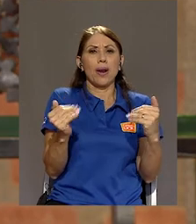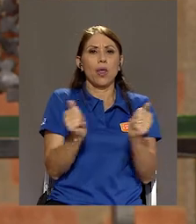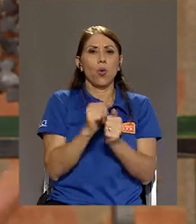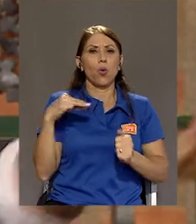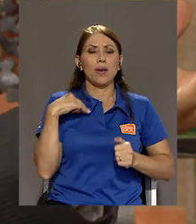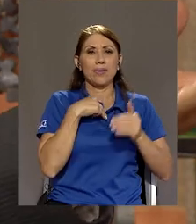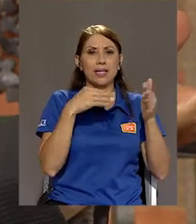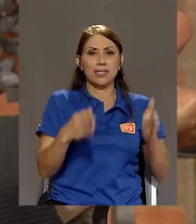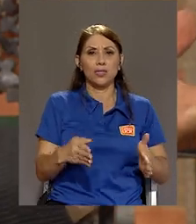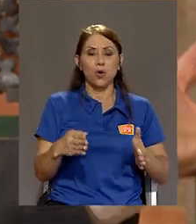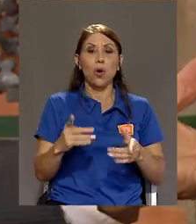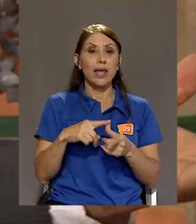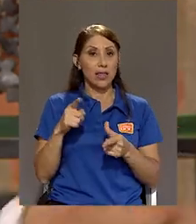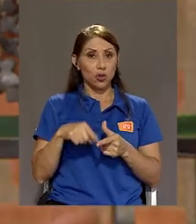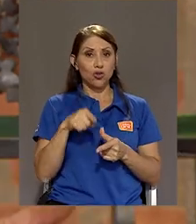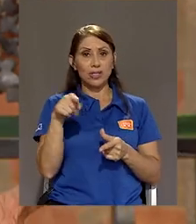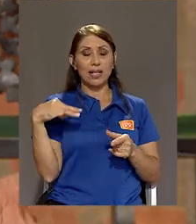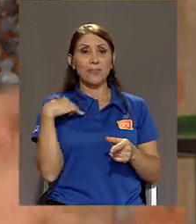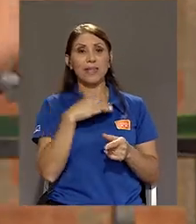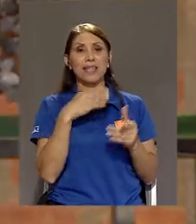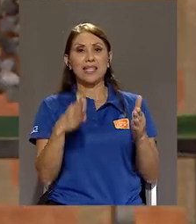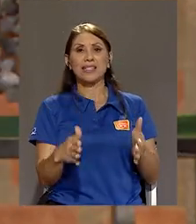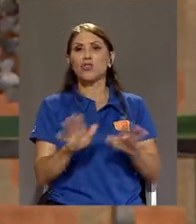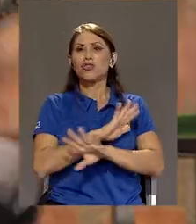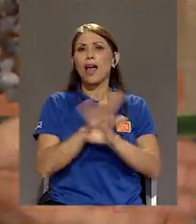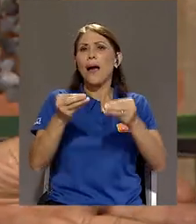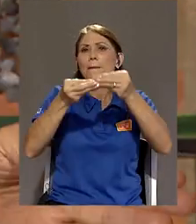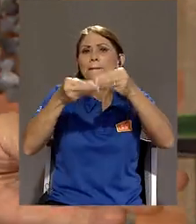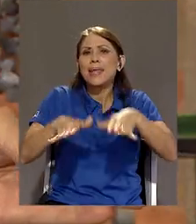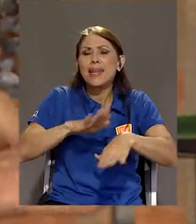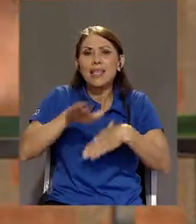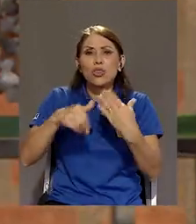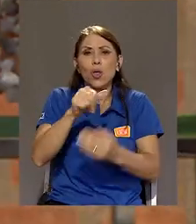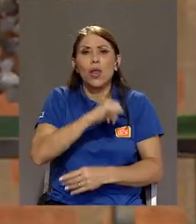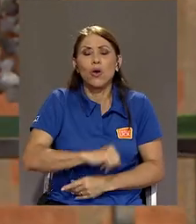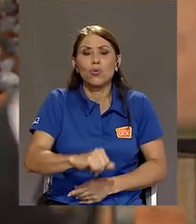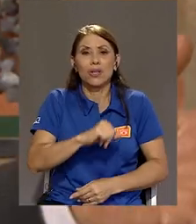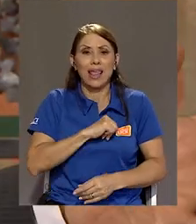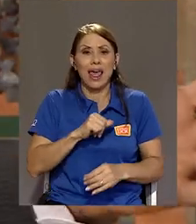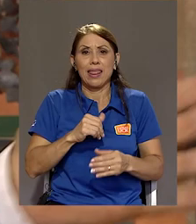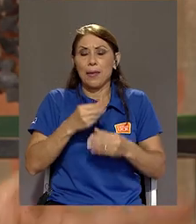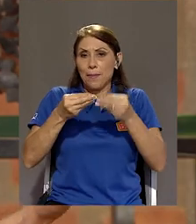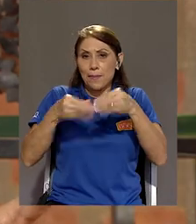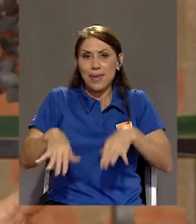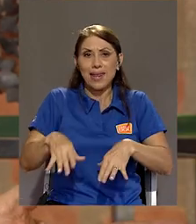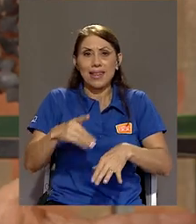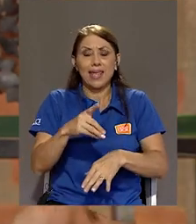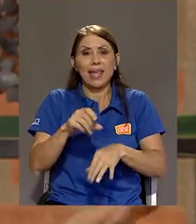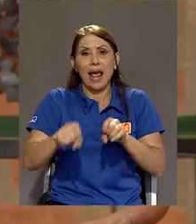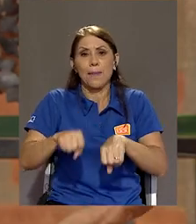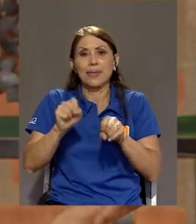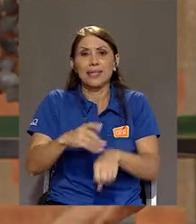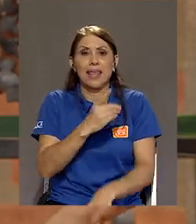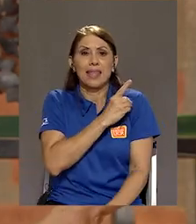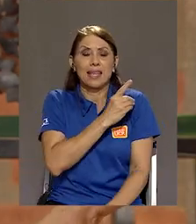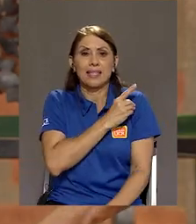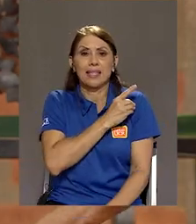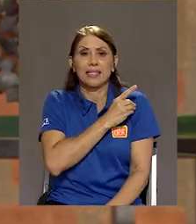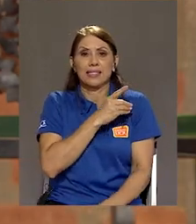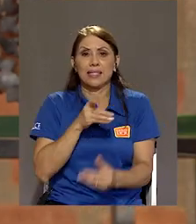ministro pierde toda la autoridad, toda la capacidad directriz, toda la capacidad de dirección nacional que debe